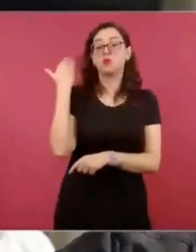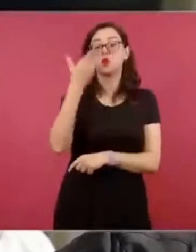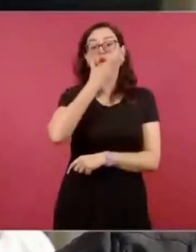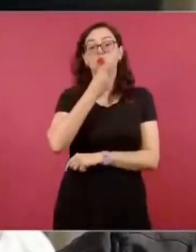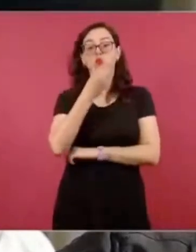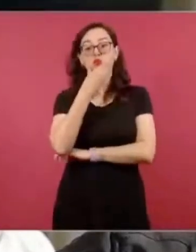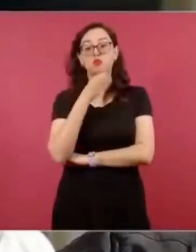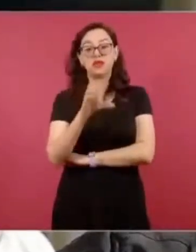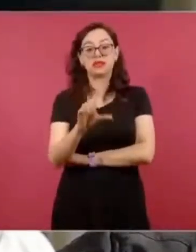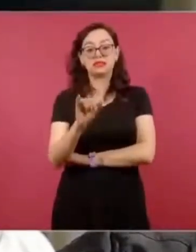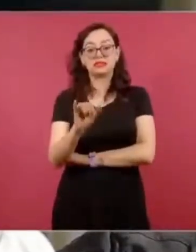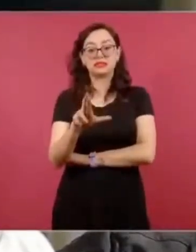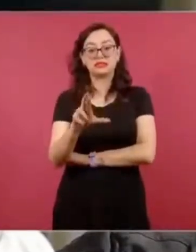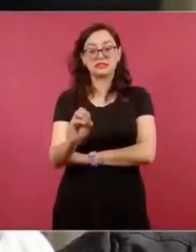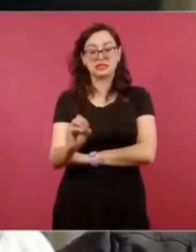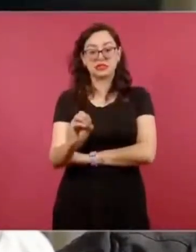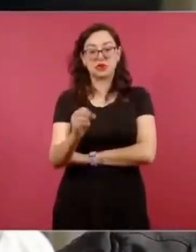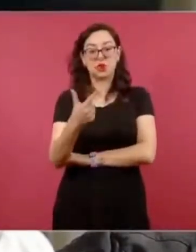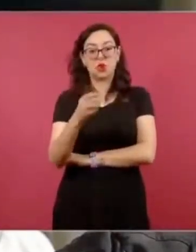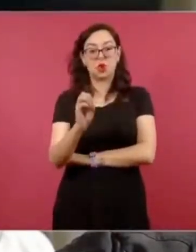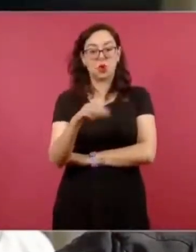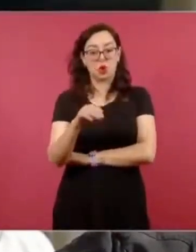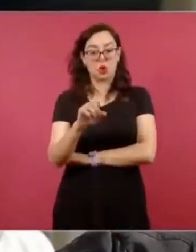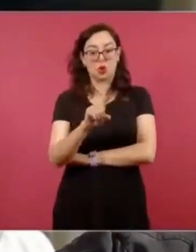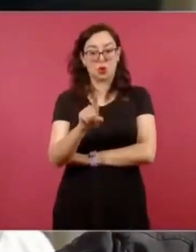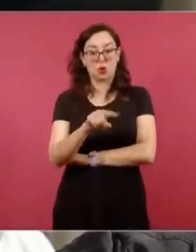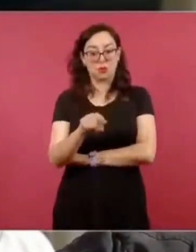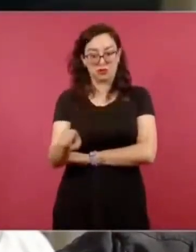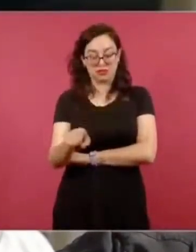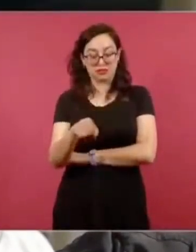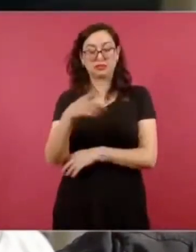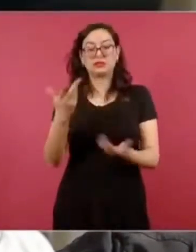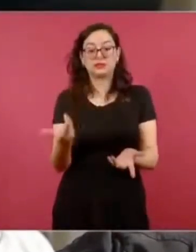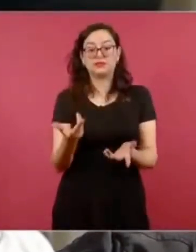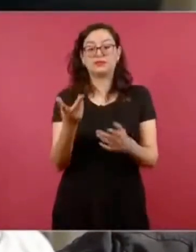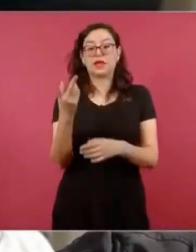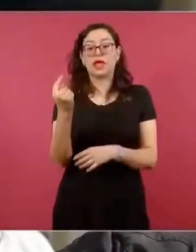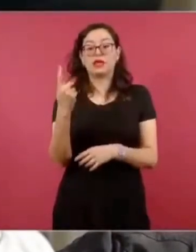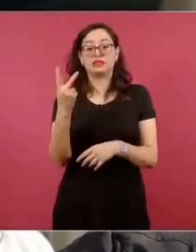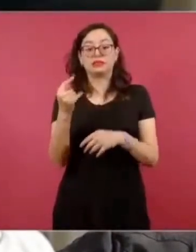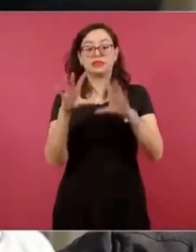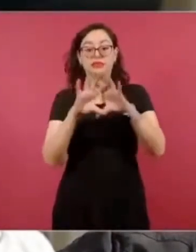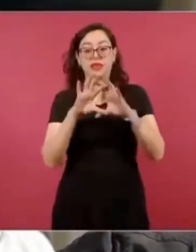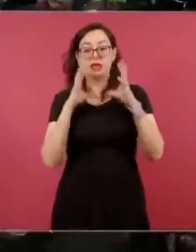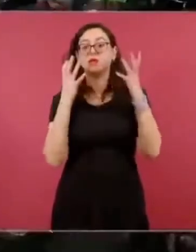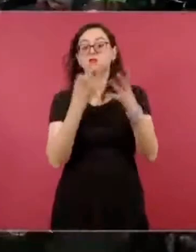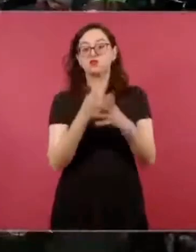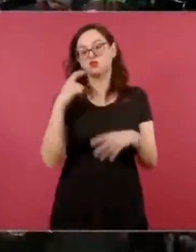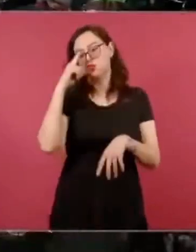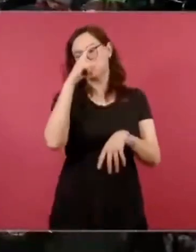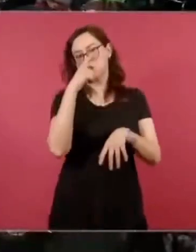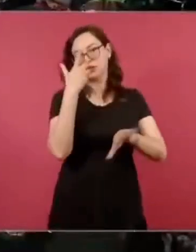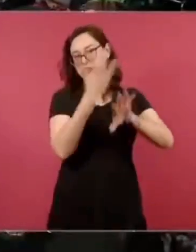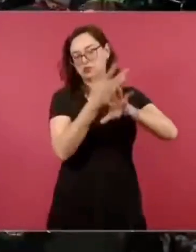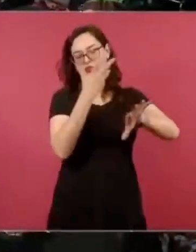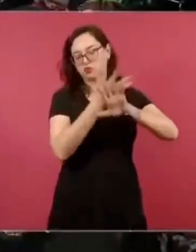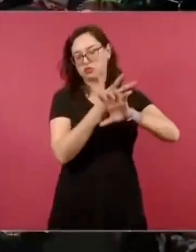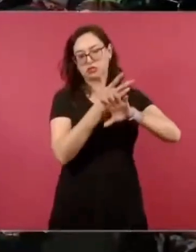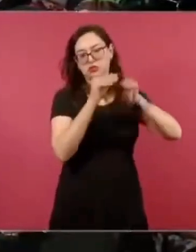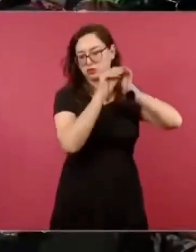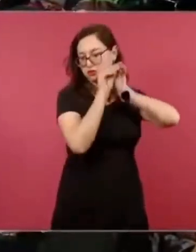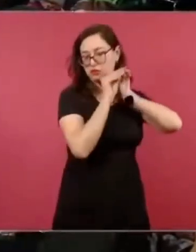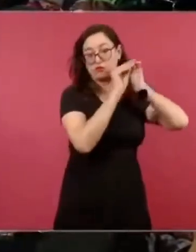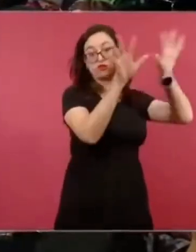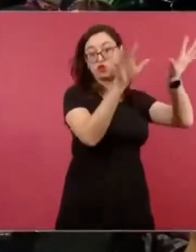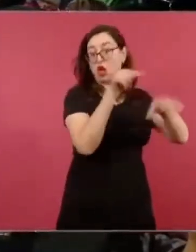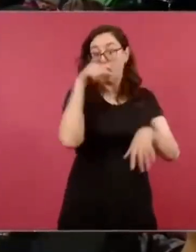una conferencia, una entrevista con Telemundo que no se transmitió aquí en México, sino en